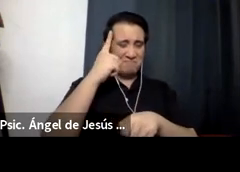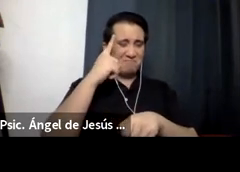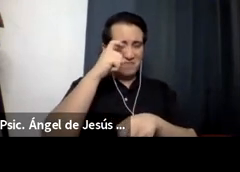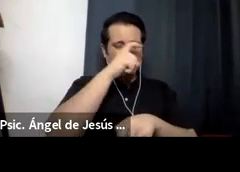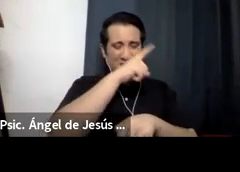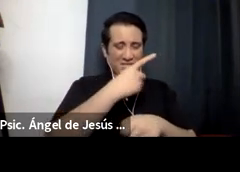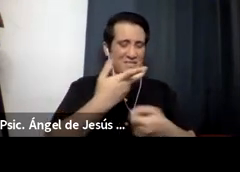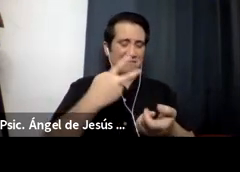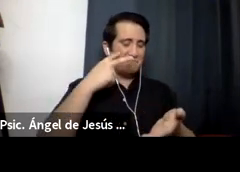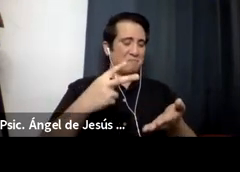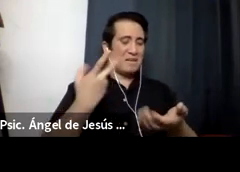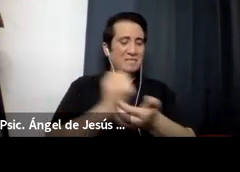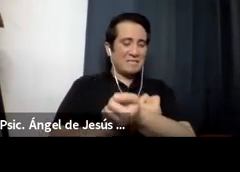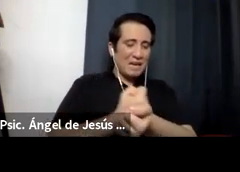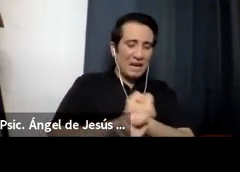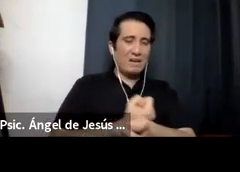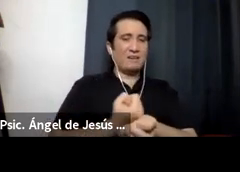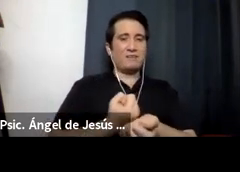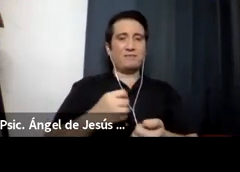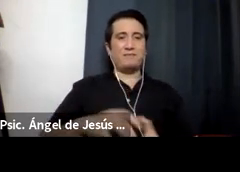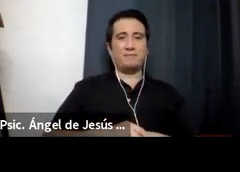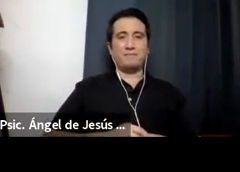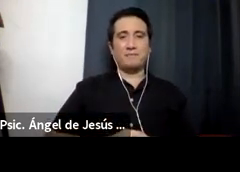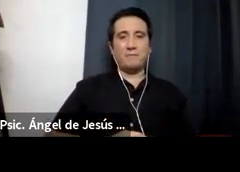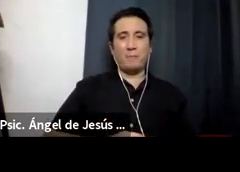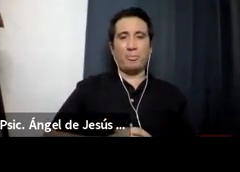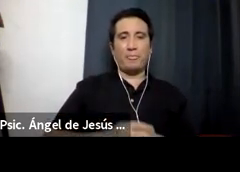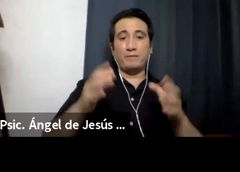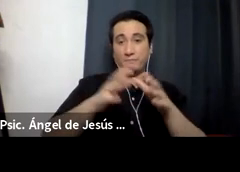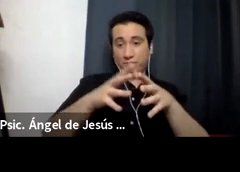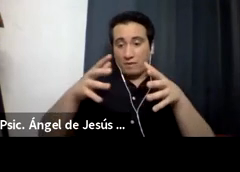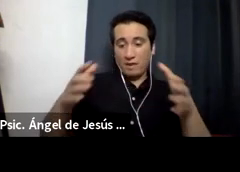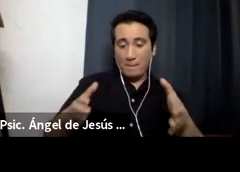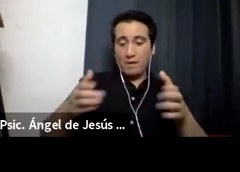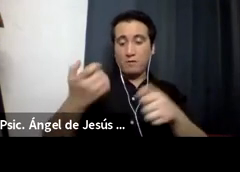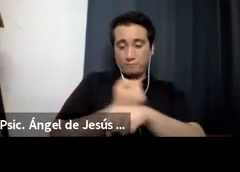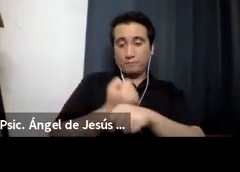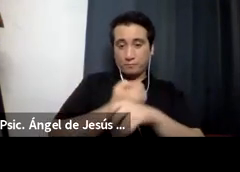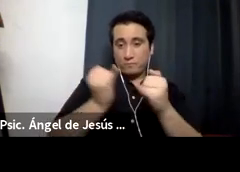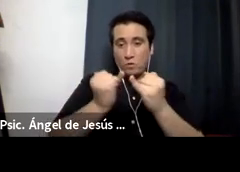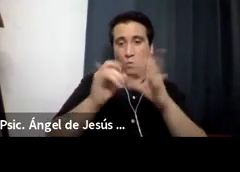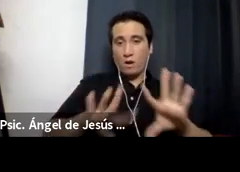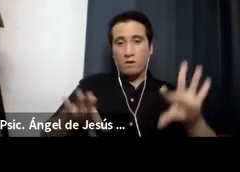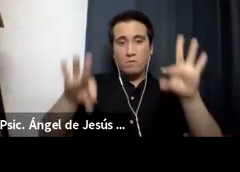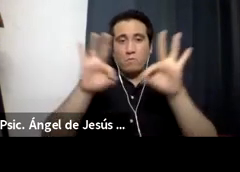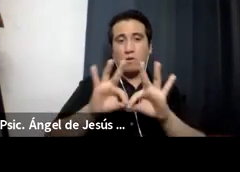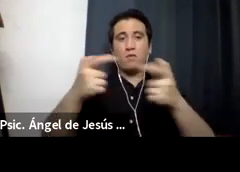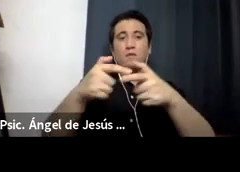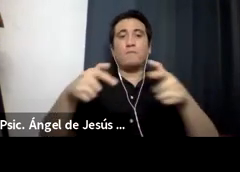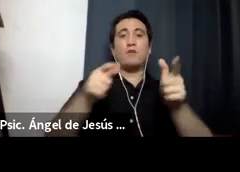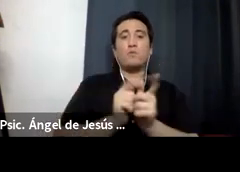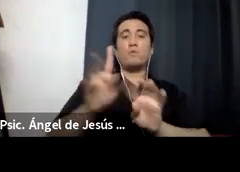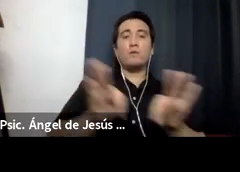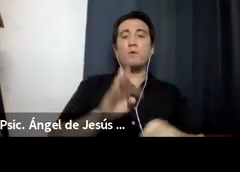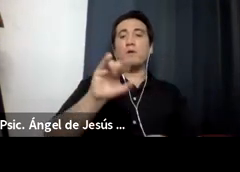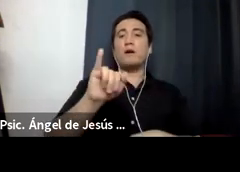muy importante. El tamaño del calzado también es importante. El grupo de trabajo del CAIPADI, que es el